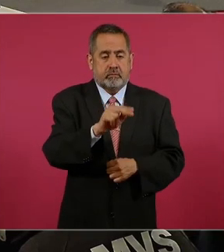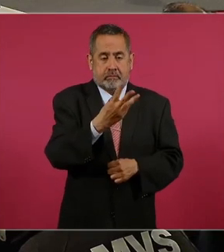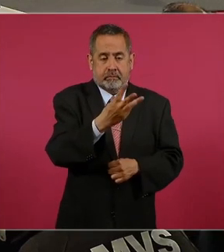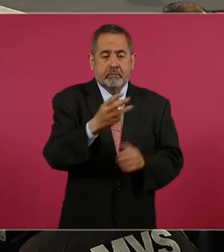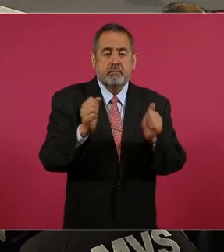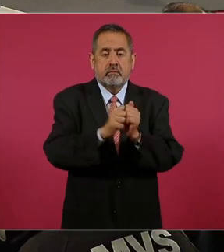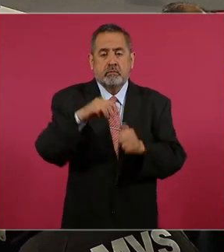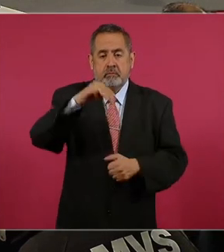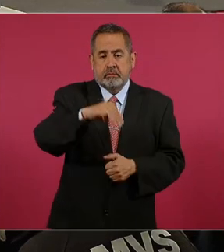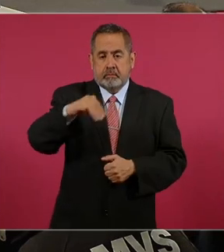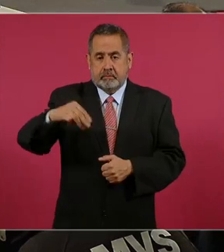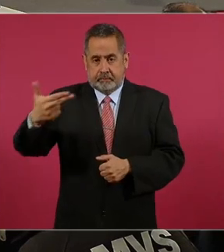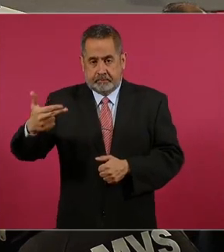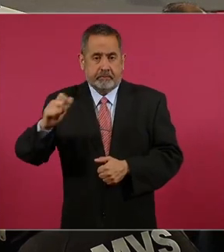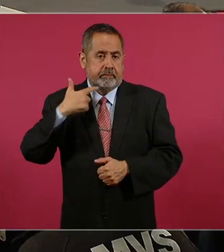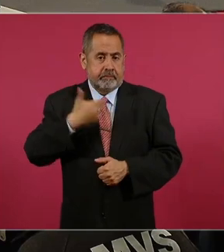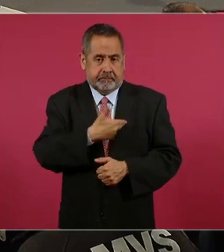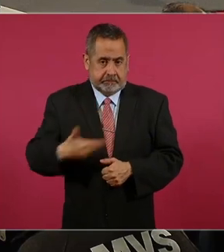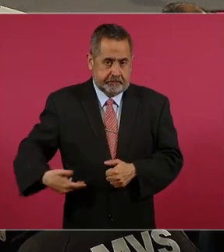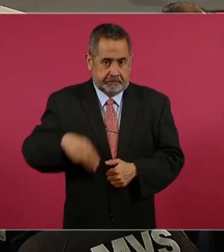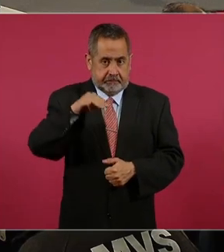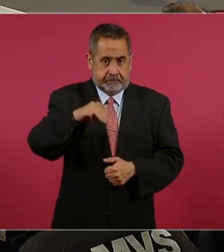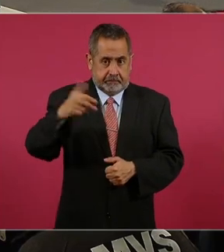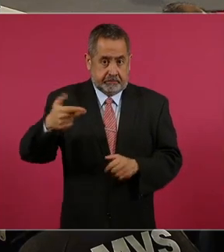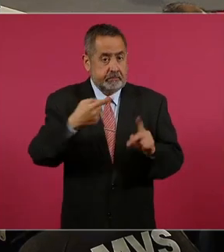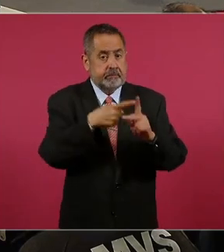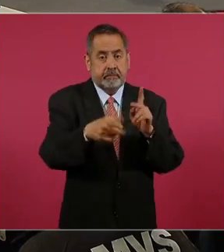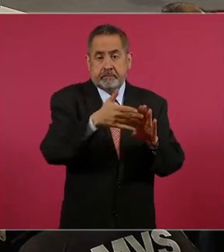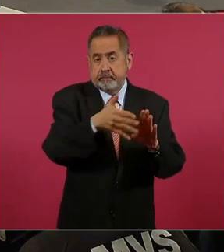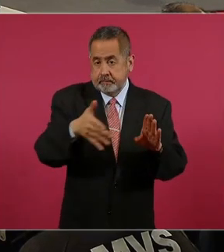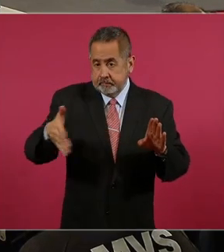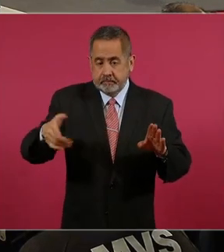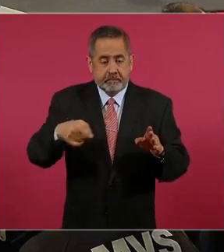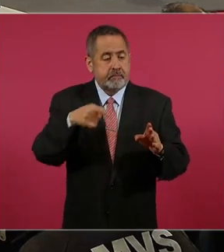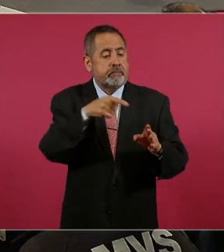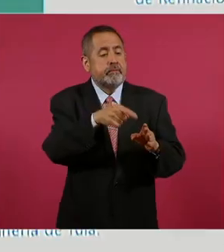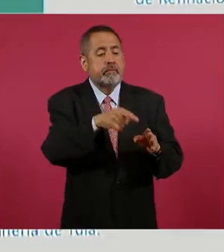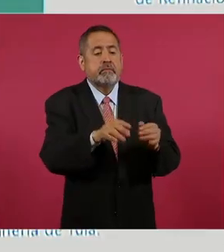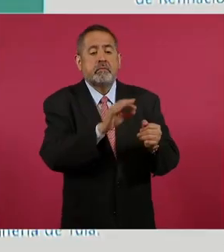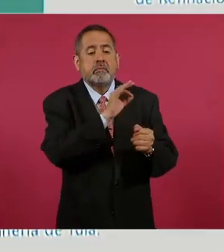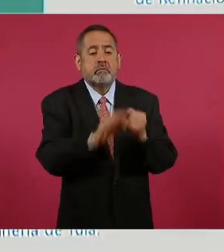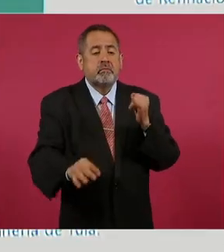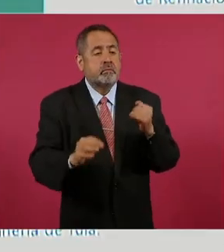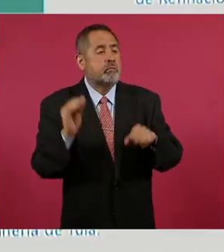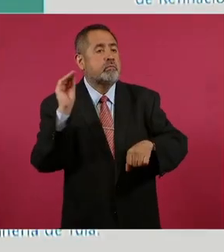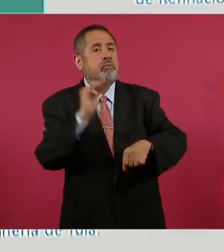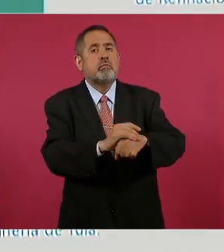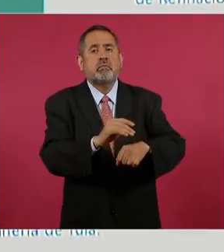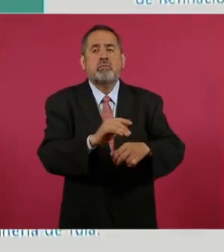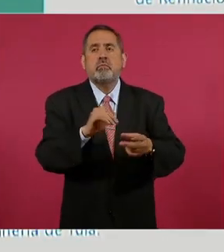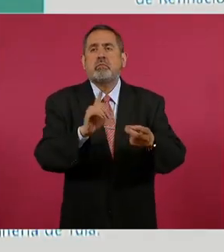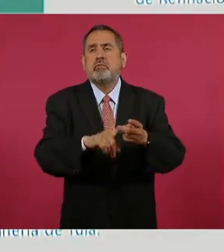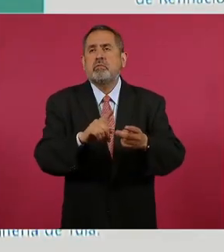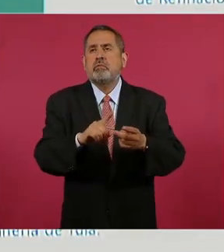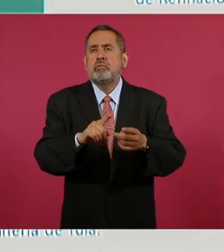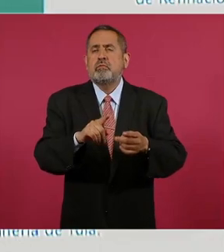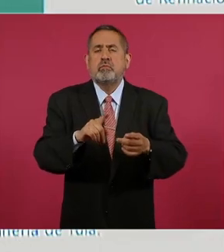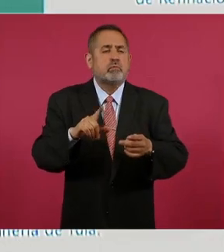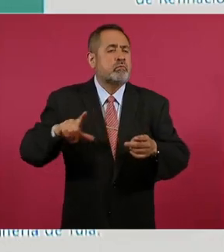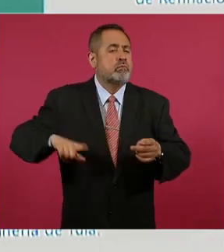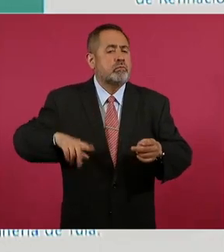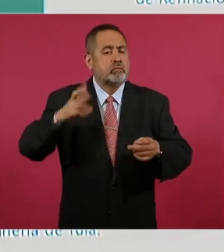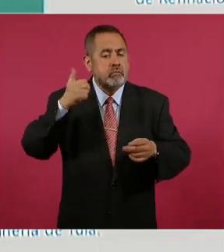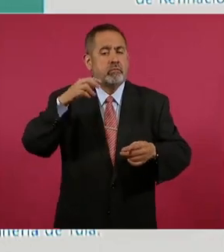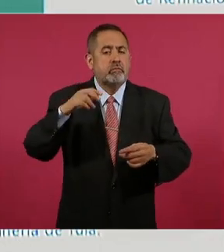Miguel de la Madrid, la última refinería fue a finales del gobierno de